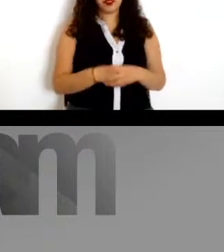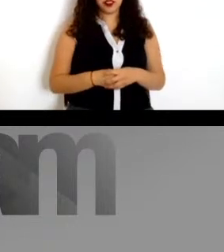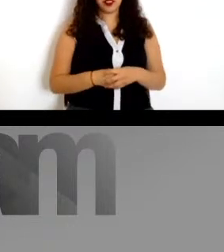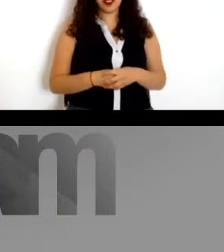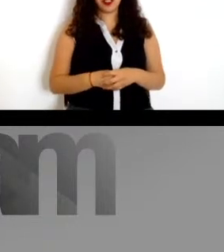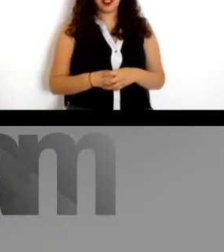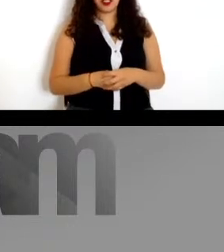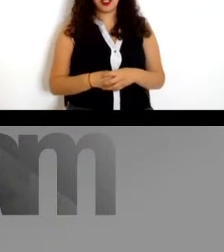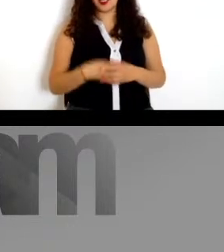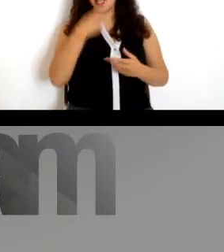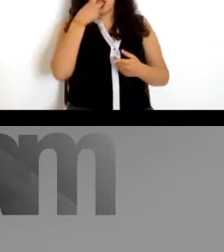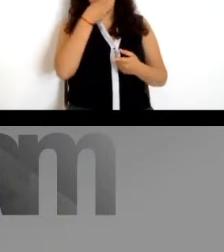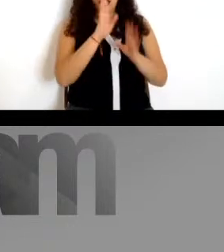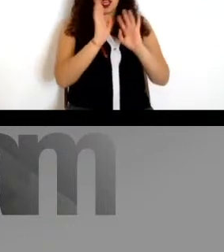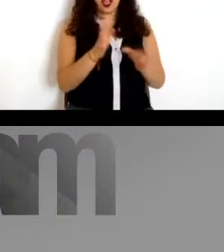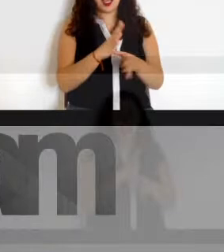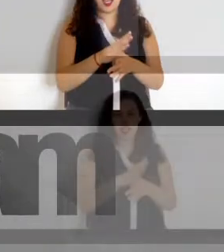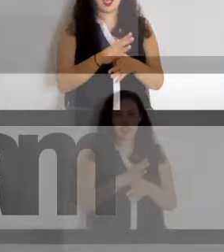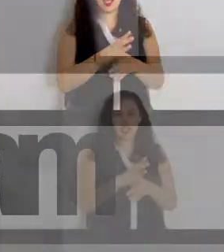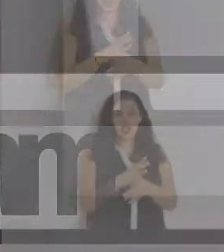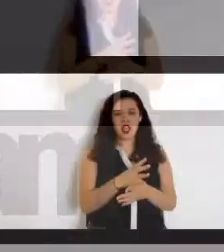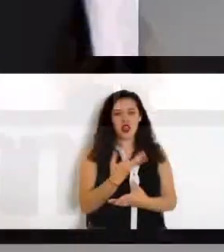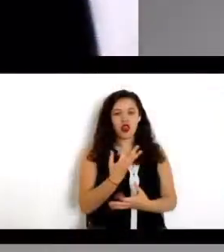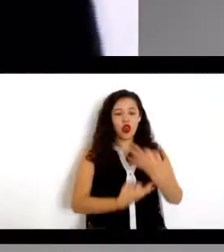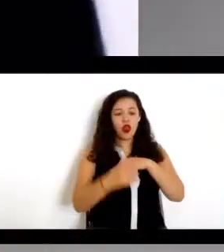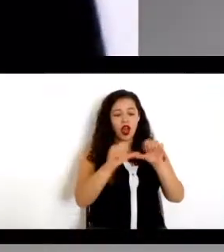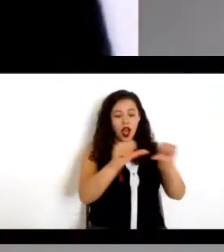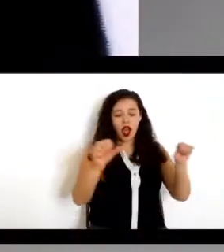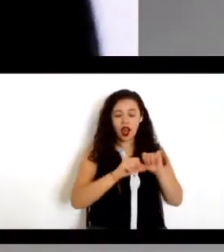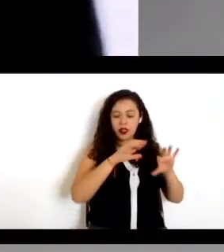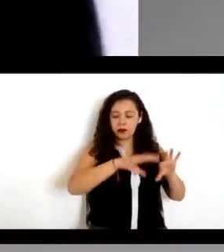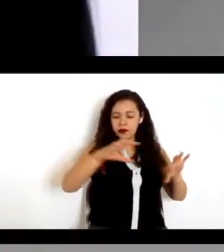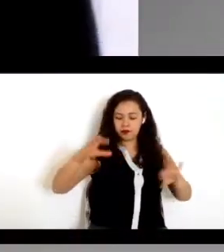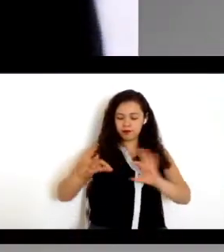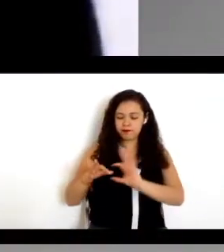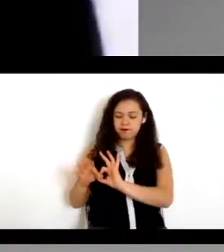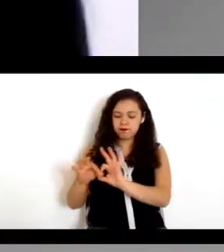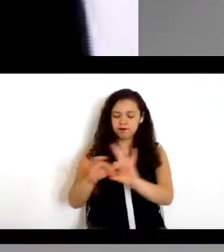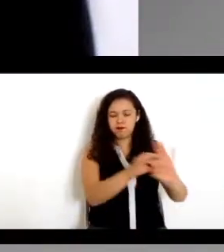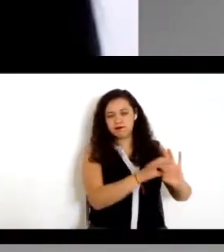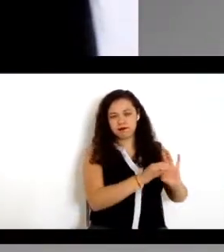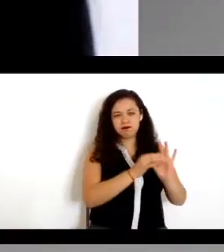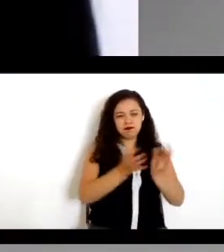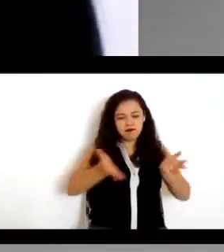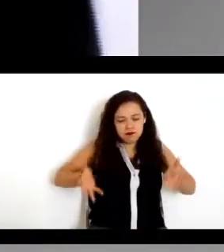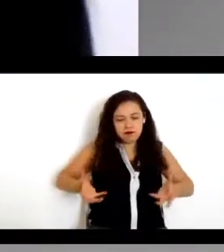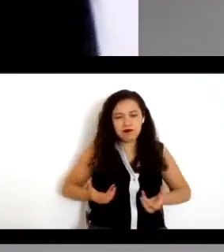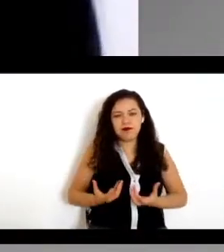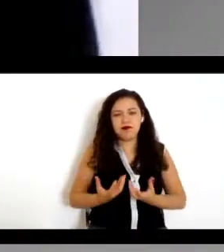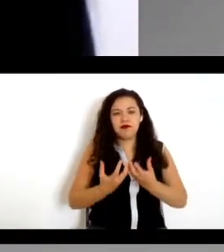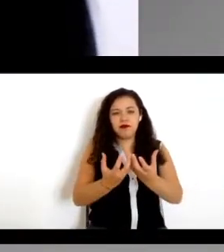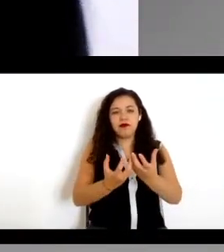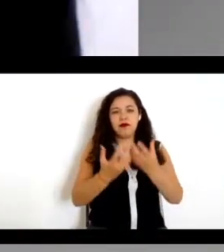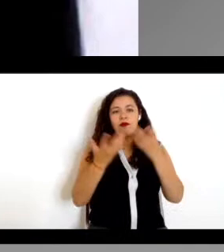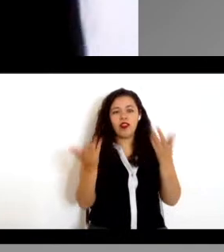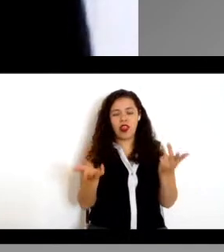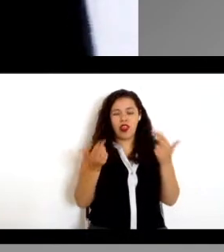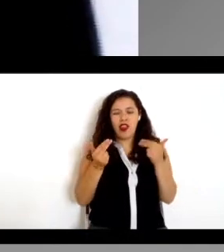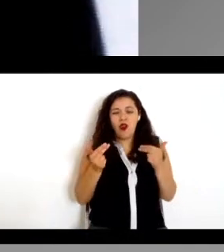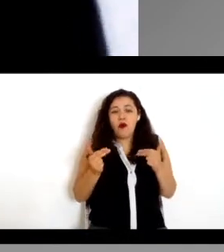en sinergia entre todos los actores, pero además tener y nunca perder este sentido humanista, el